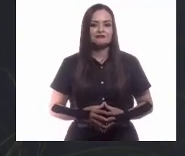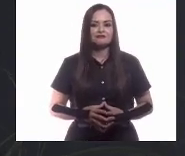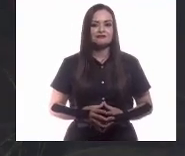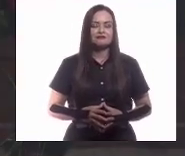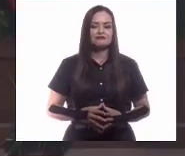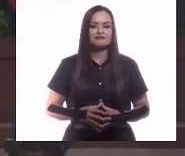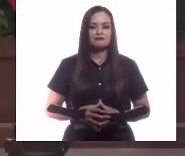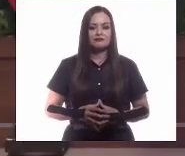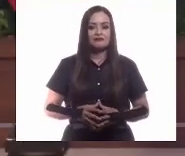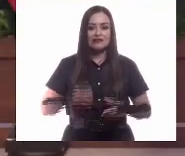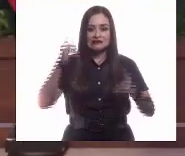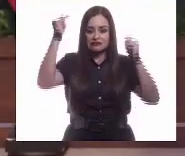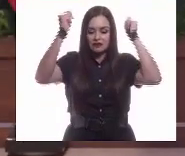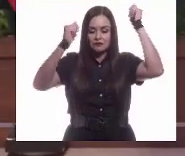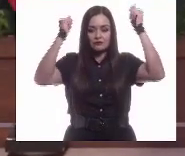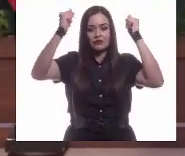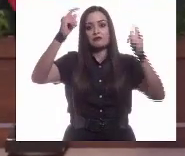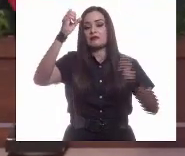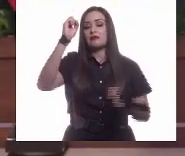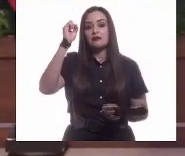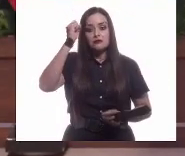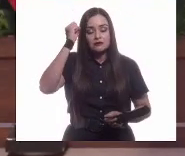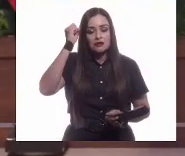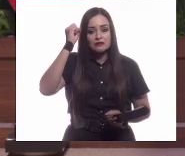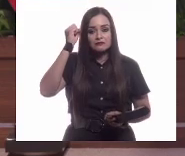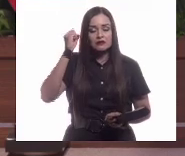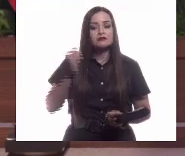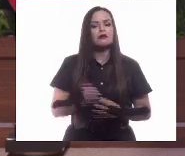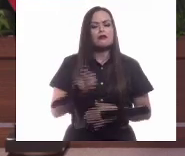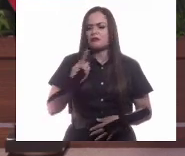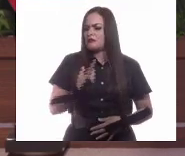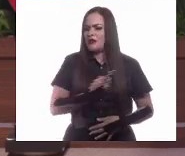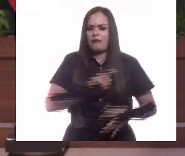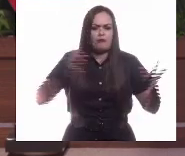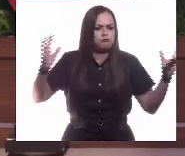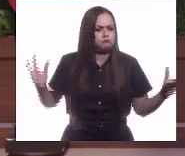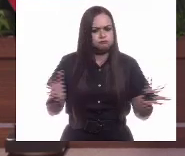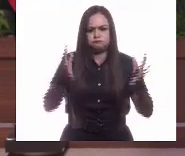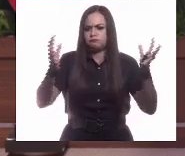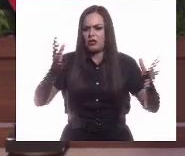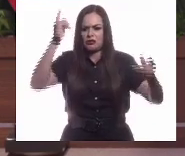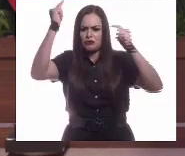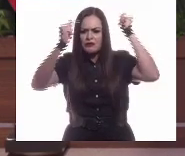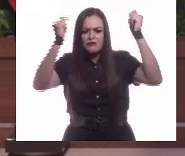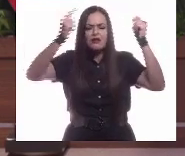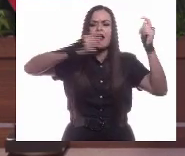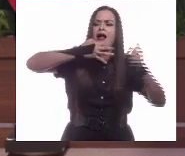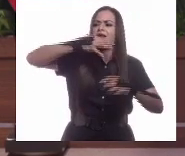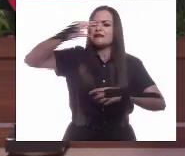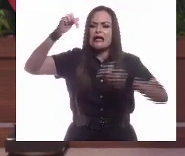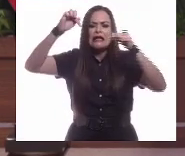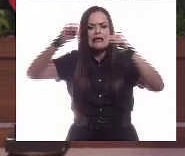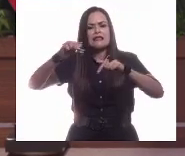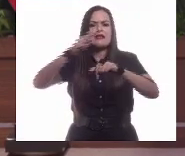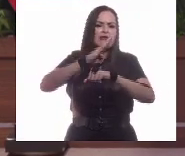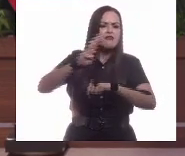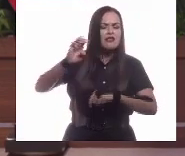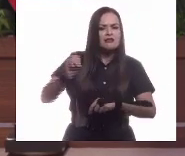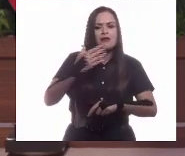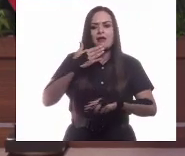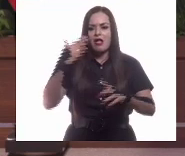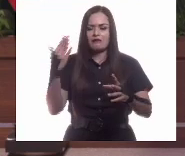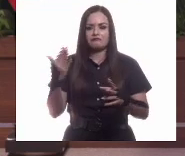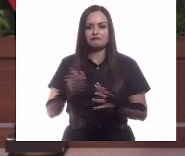El turismo es un servicio y como tal debe promoverse y publicitarse para venderlo. Hay una